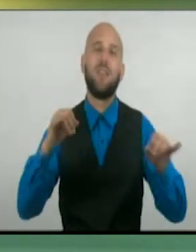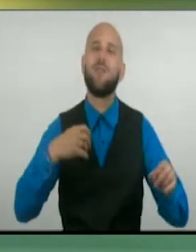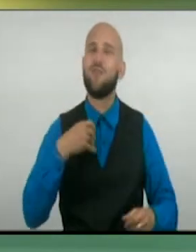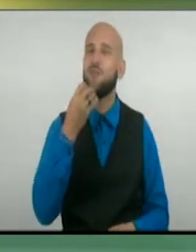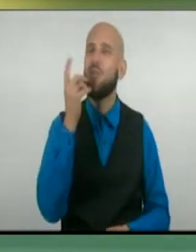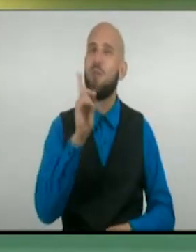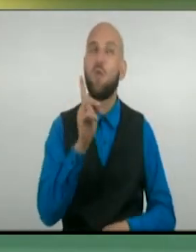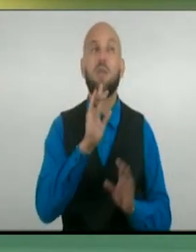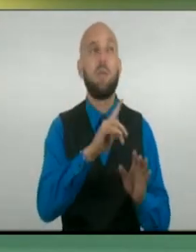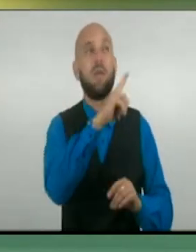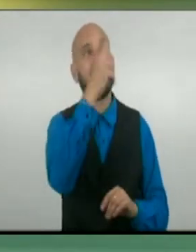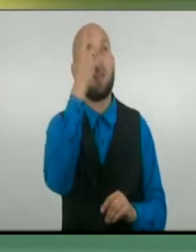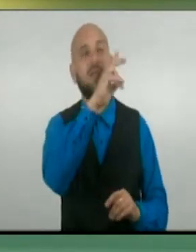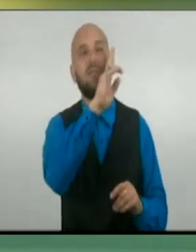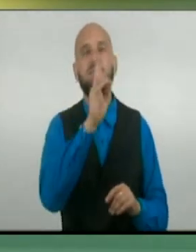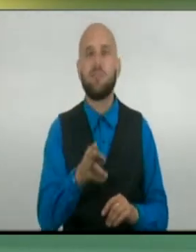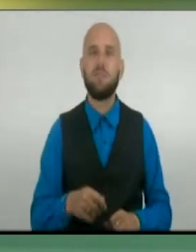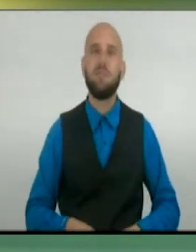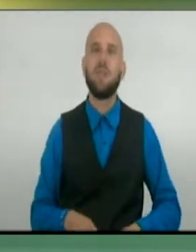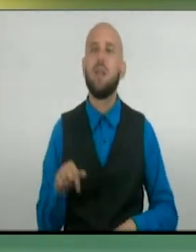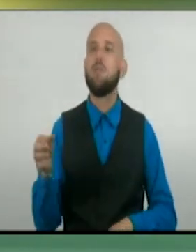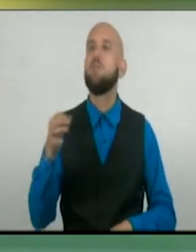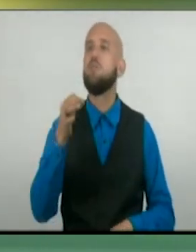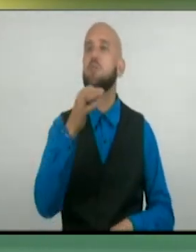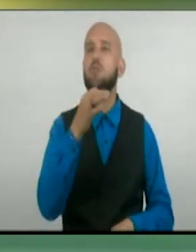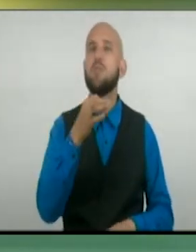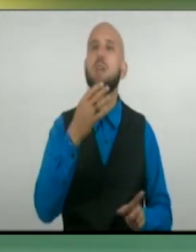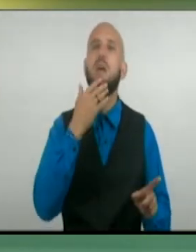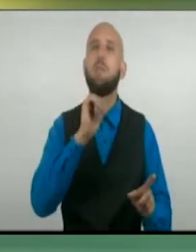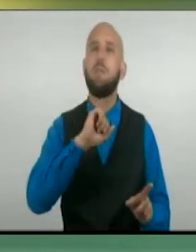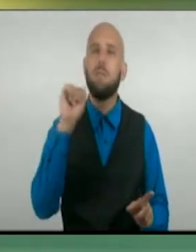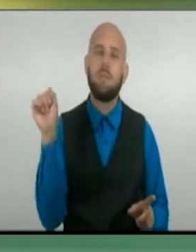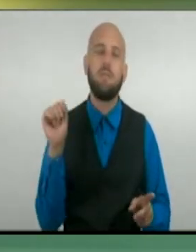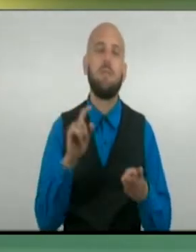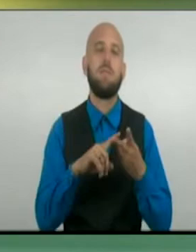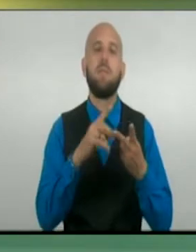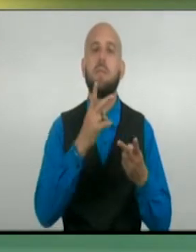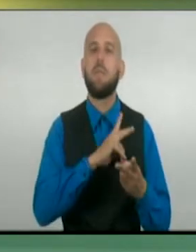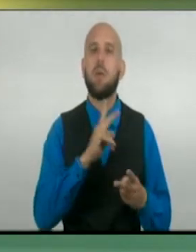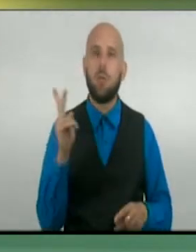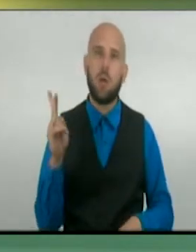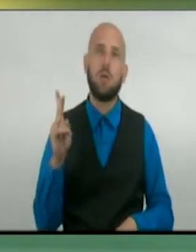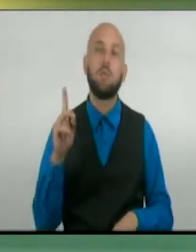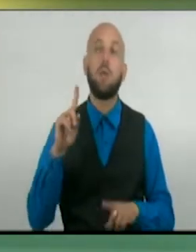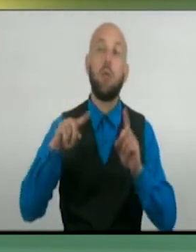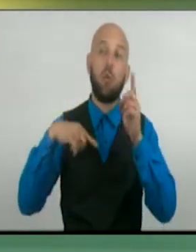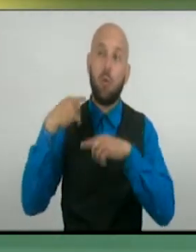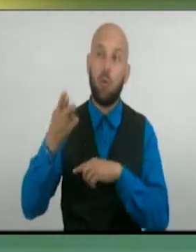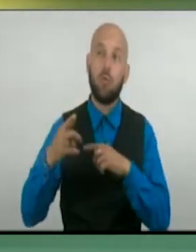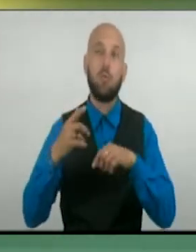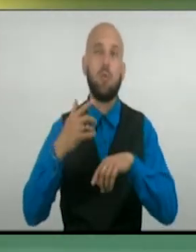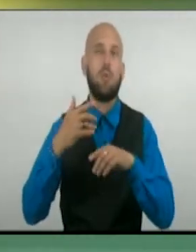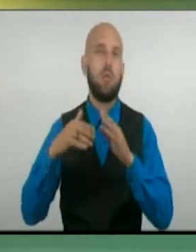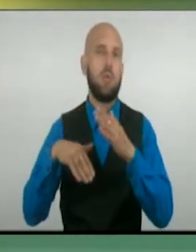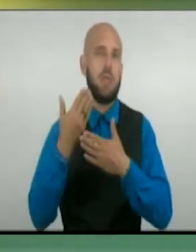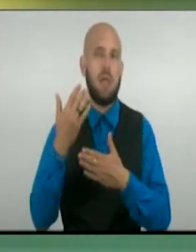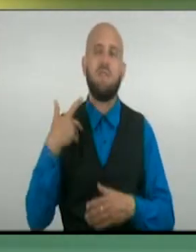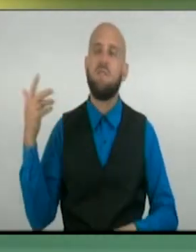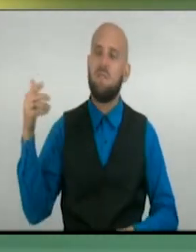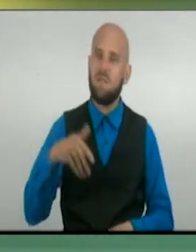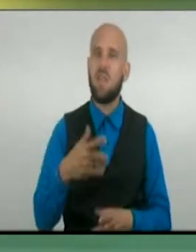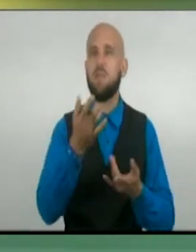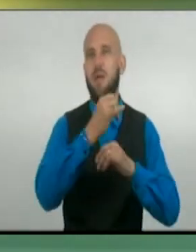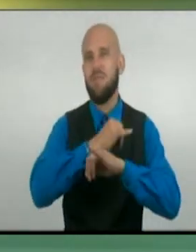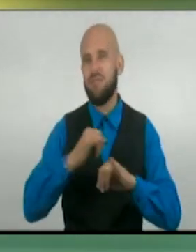los municipios de nosotros vanguardia y el destacado en otro momento podemos participar y podemos dar la premisa en este programa